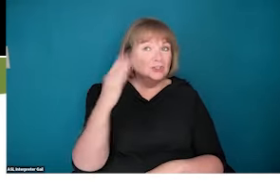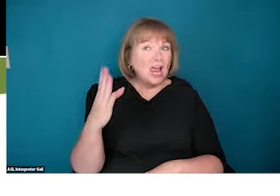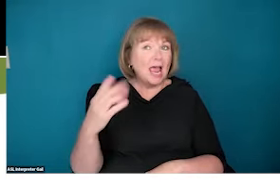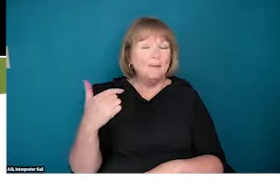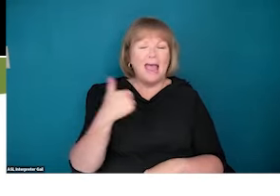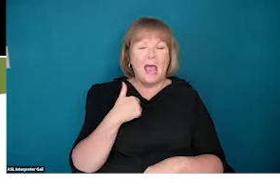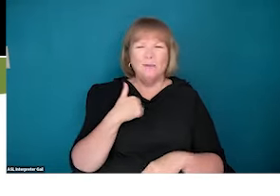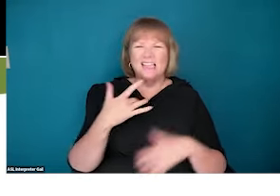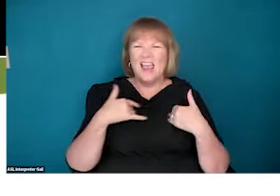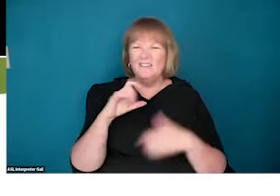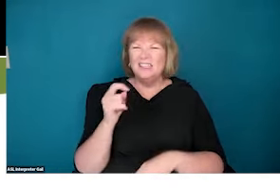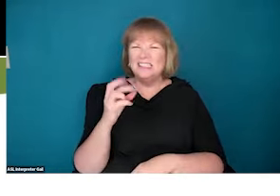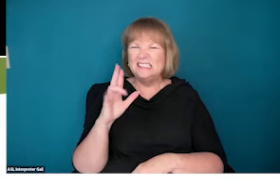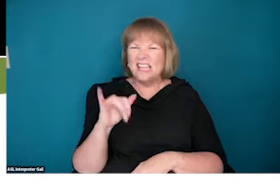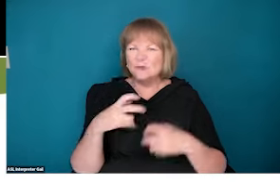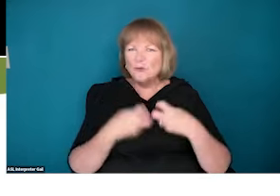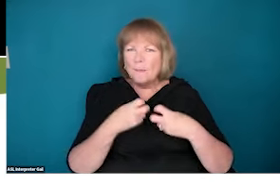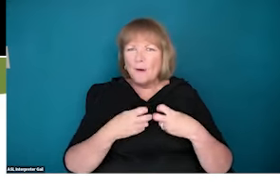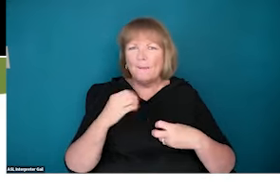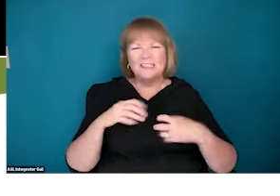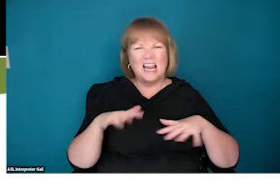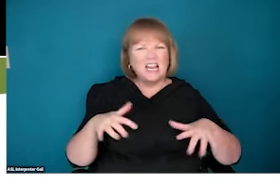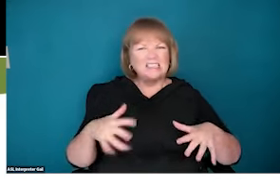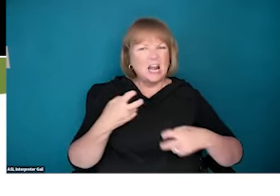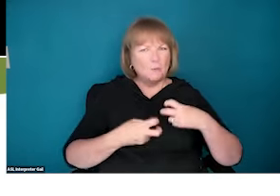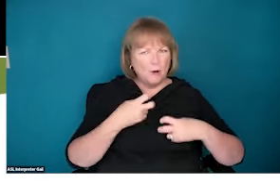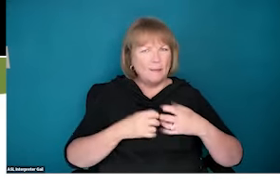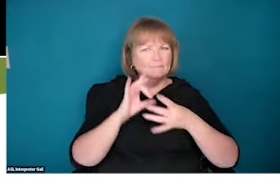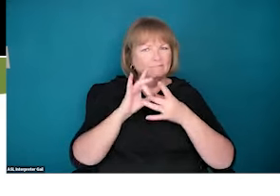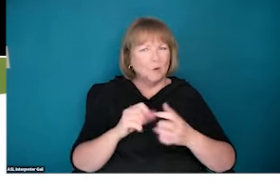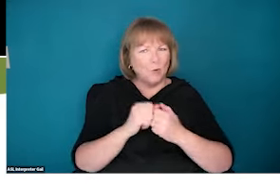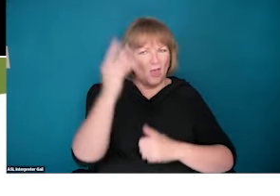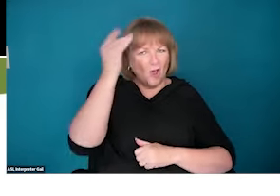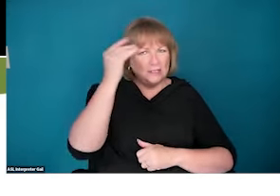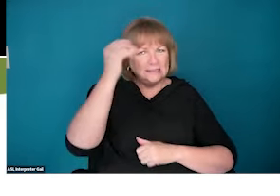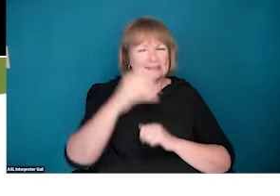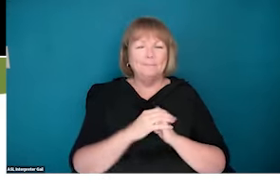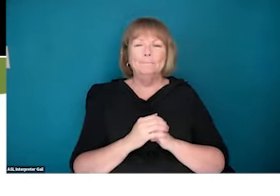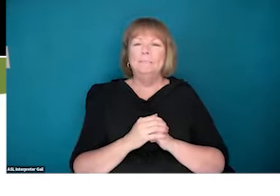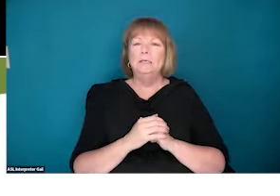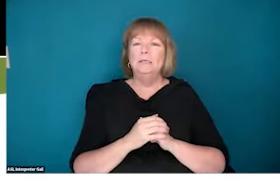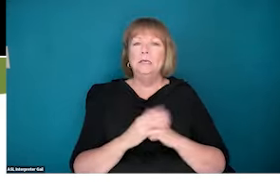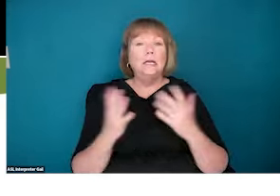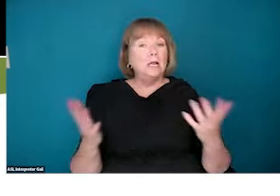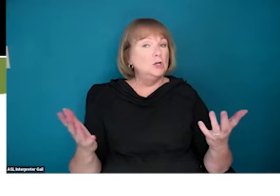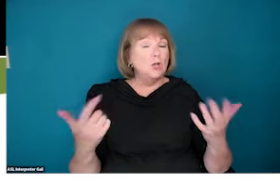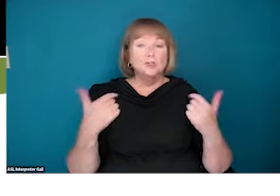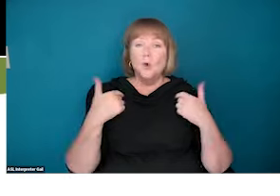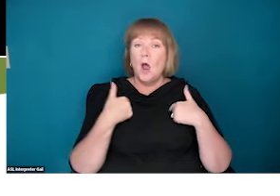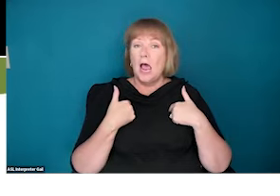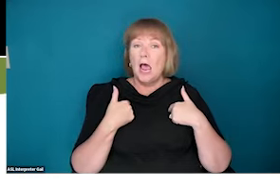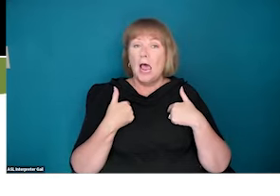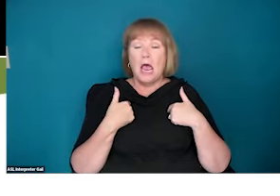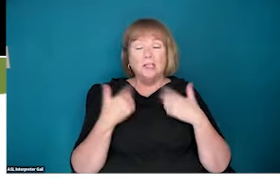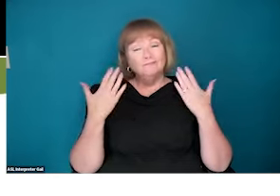Le dijeron, usted tiene que tener custodia de Ashley. En ese momento yo tenía mi primer trabajo y tenía problemas de ansiedad y problemas